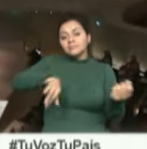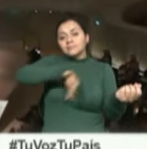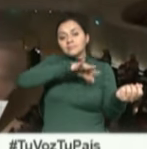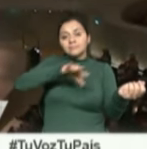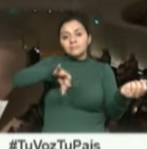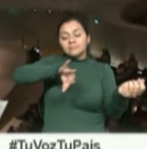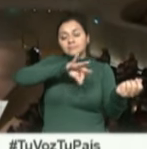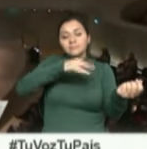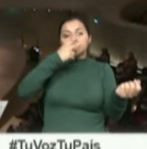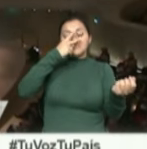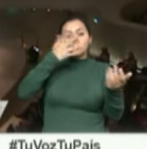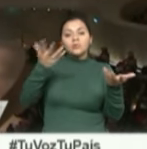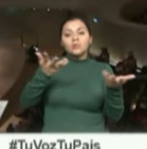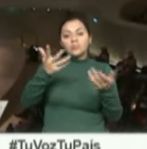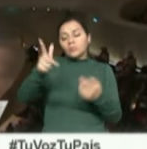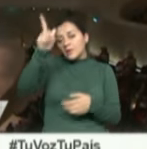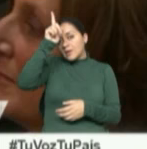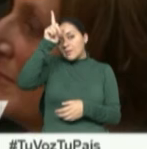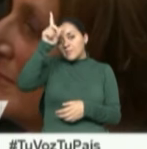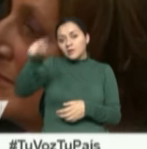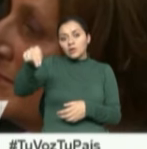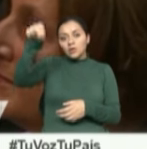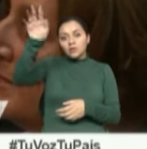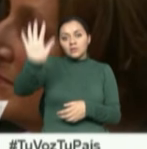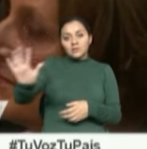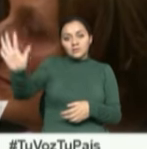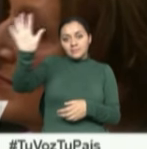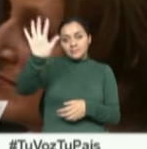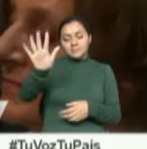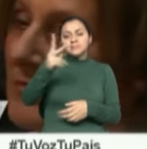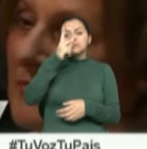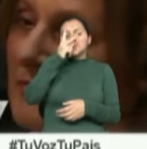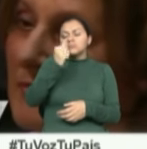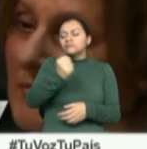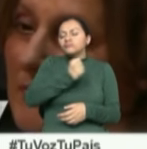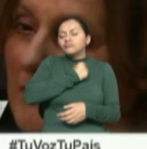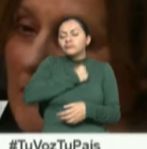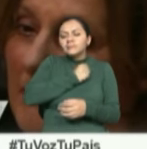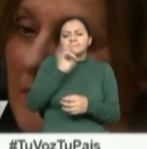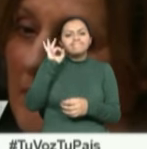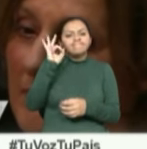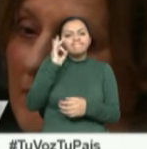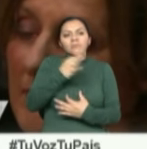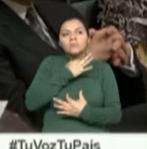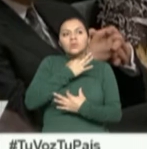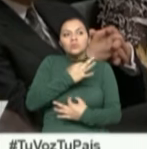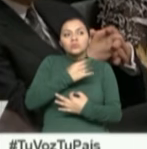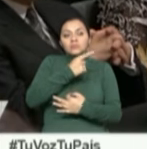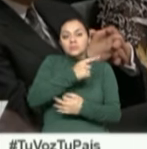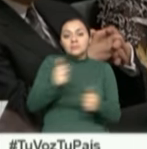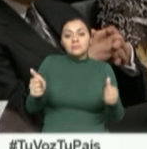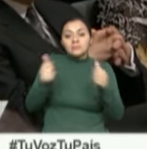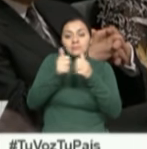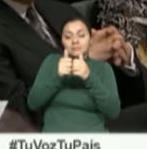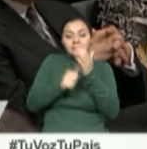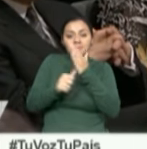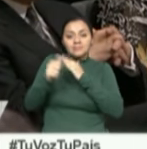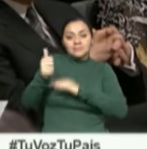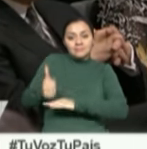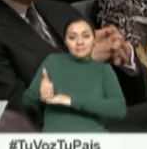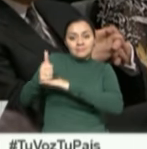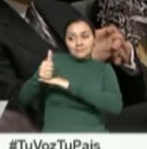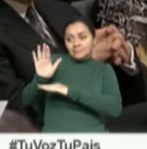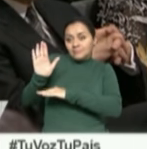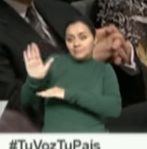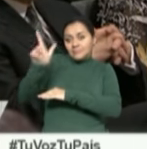excepcional que se alza en el norte de Alemania. Una joya, según el presidente Joachim Gauck, quien junto a la canciller Angela Merkel